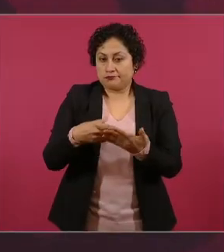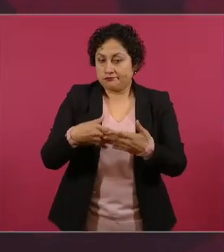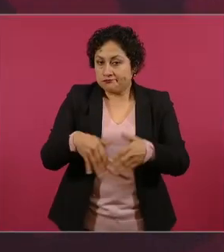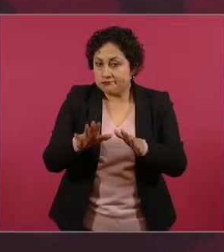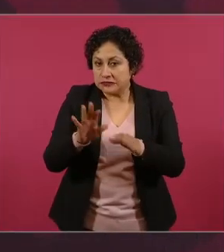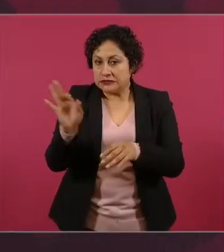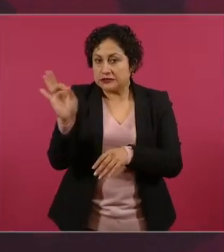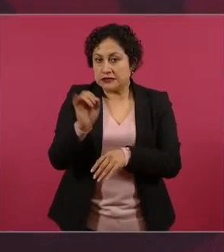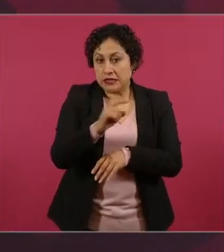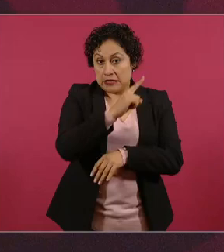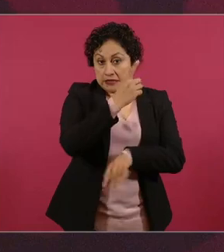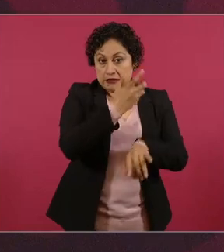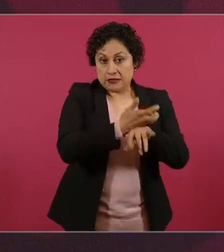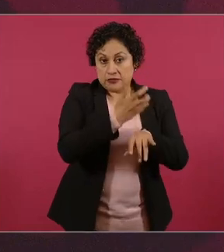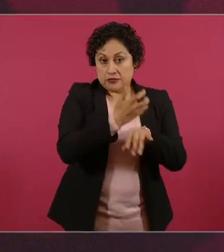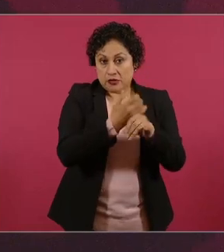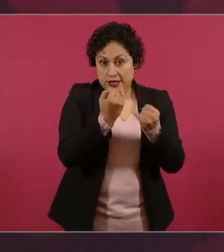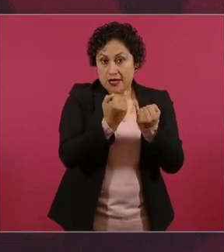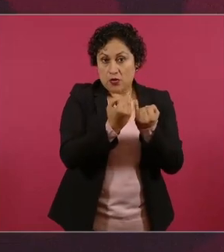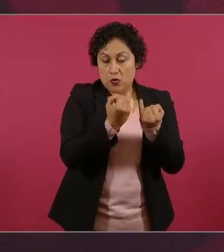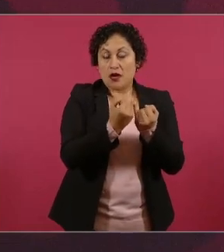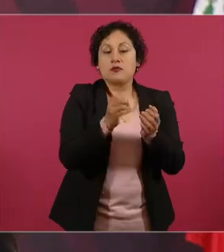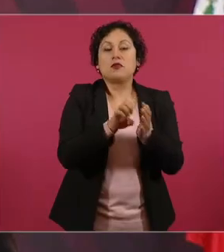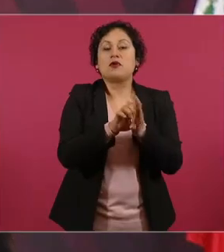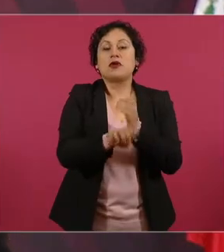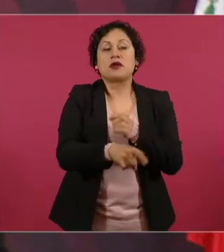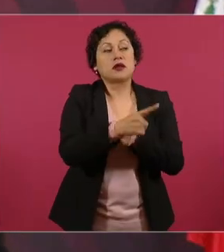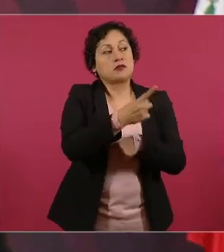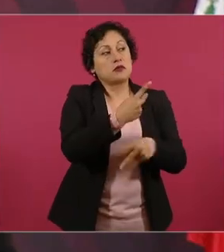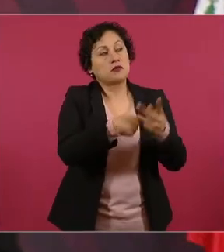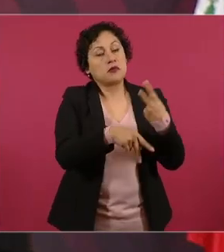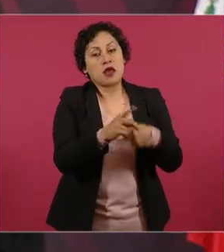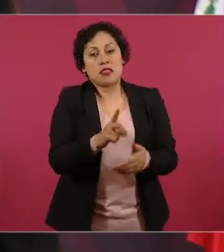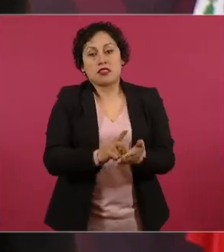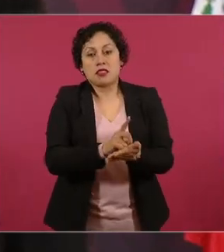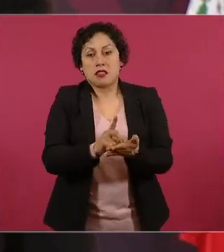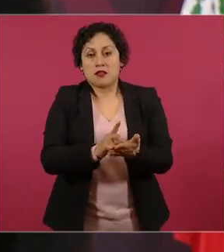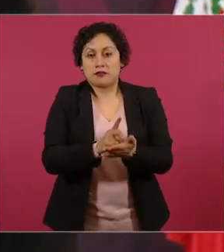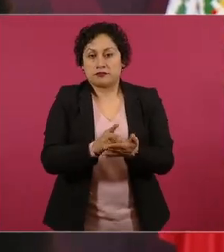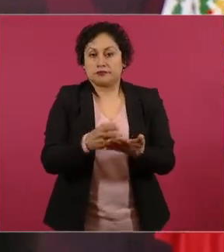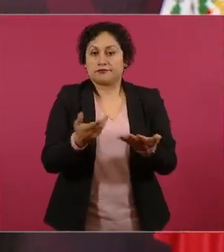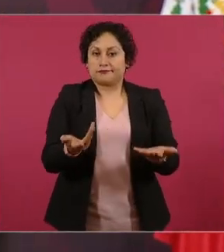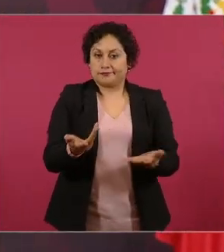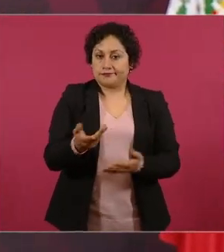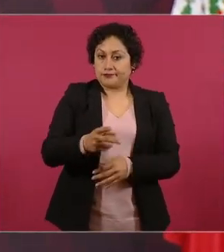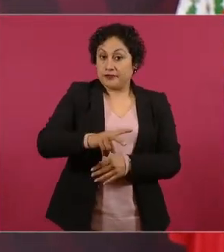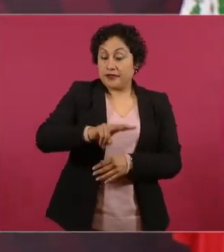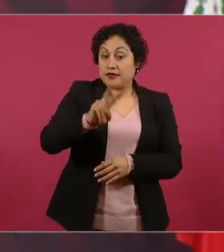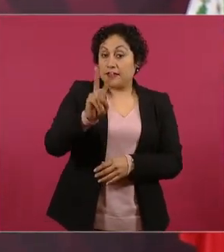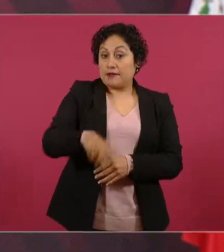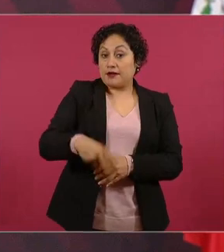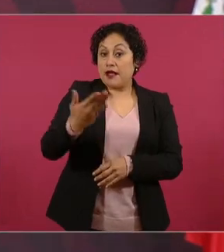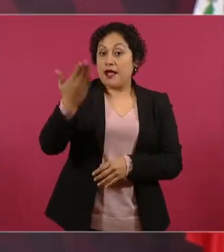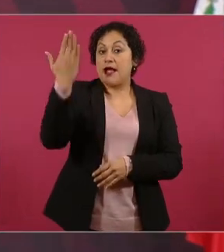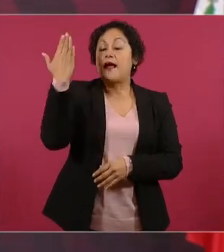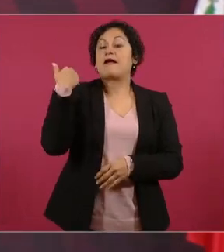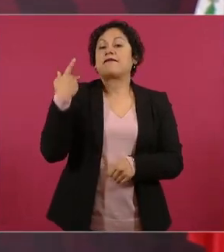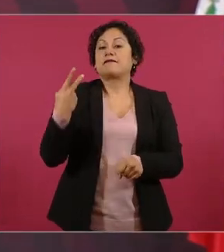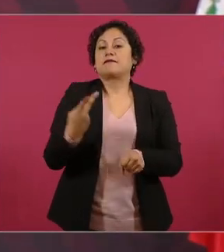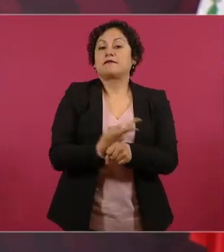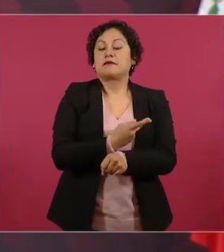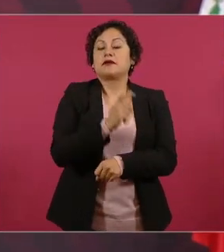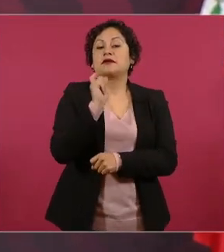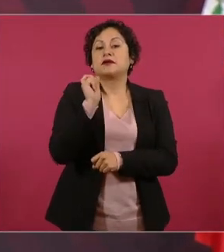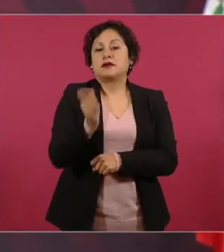lo han intentado, que llegó un momento en que no les pagaban a los narcotraficantes con dinero, sino con